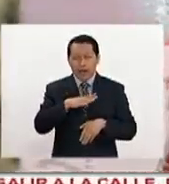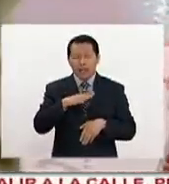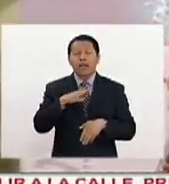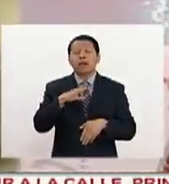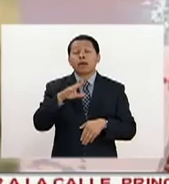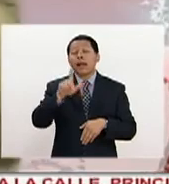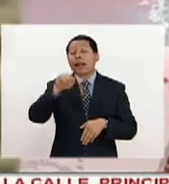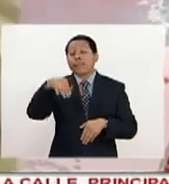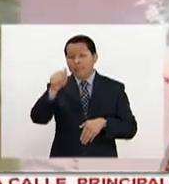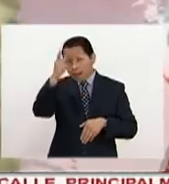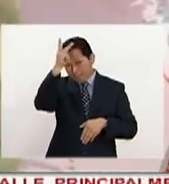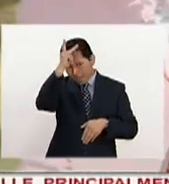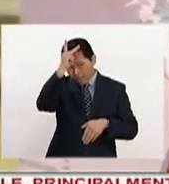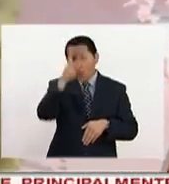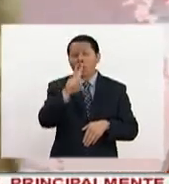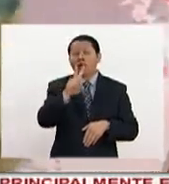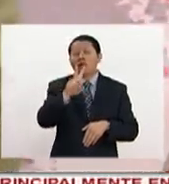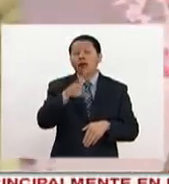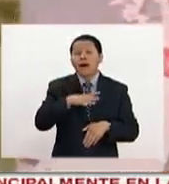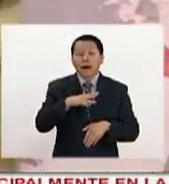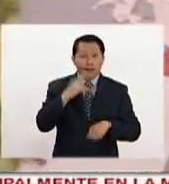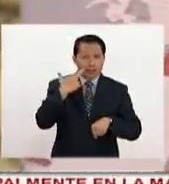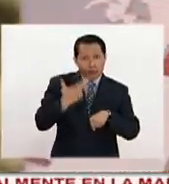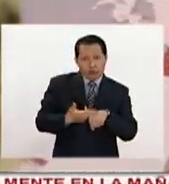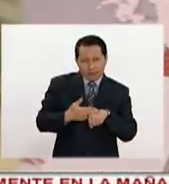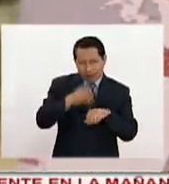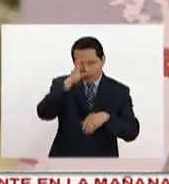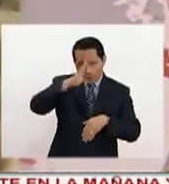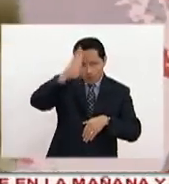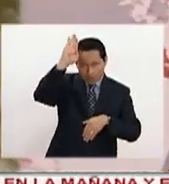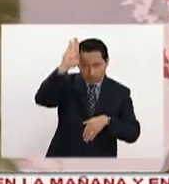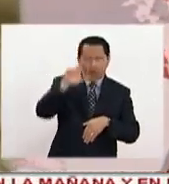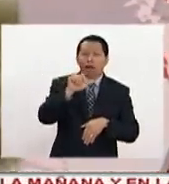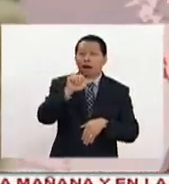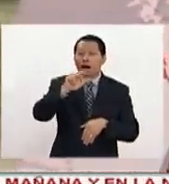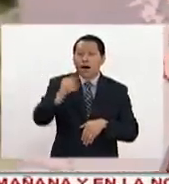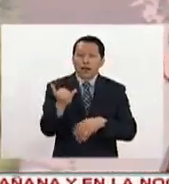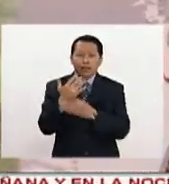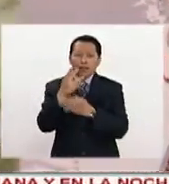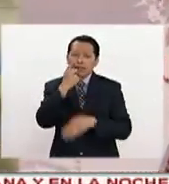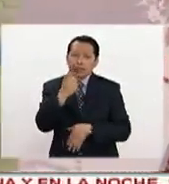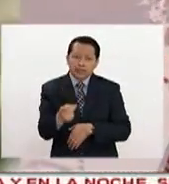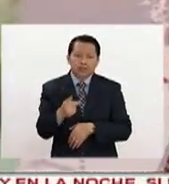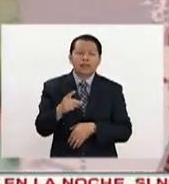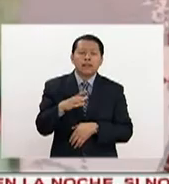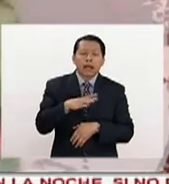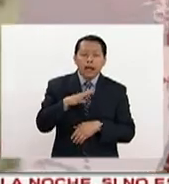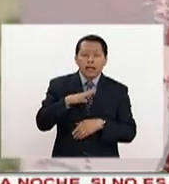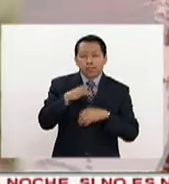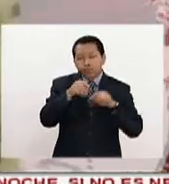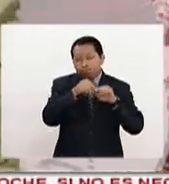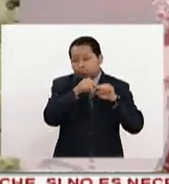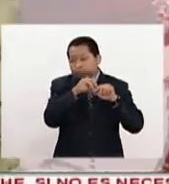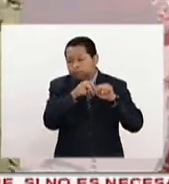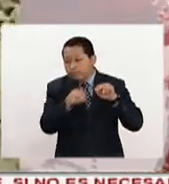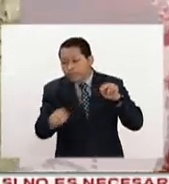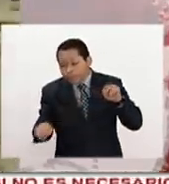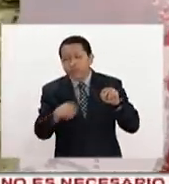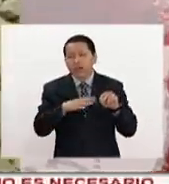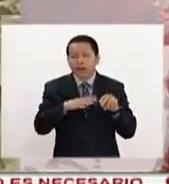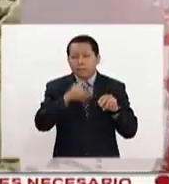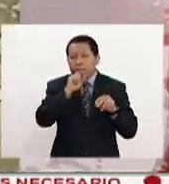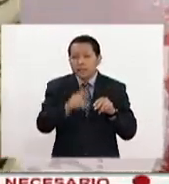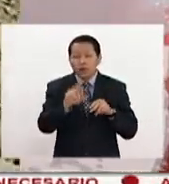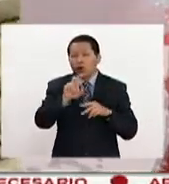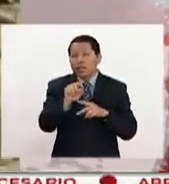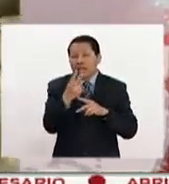Perú. El vicecomandante general del Cuerpo de Bomberos, Larry Lynch, explicó que los rescatistas recuperaron 32 cuerpos y